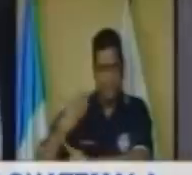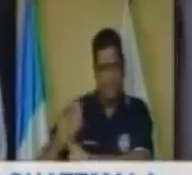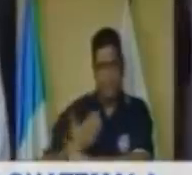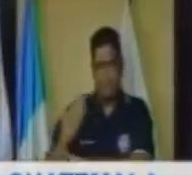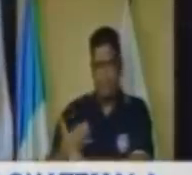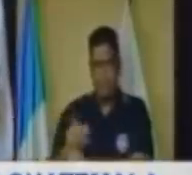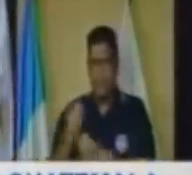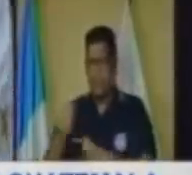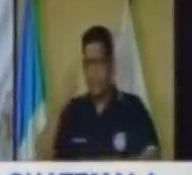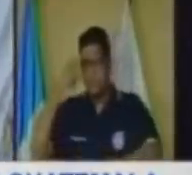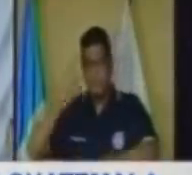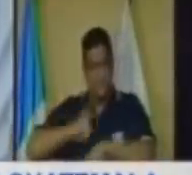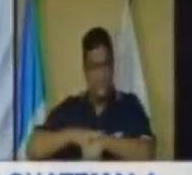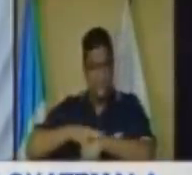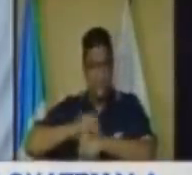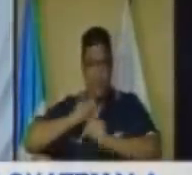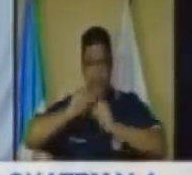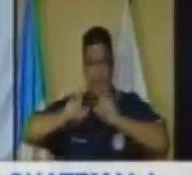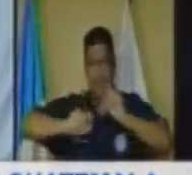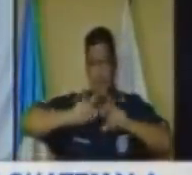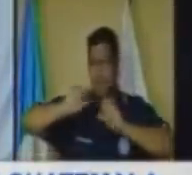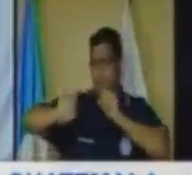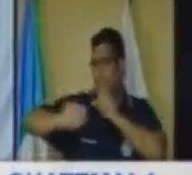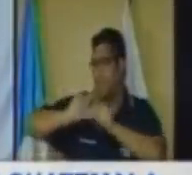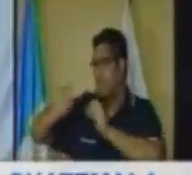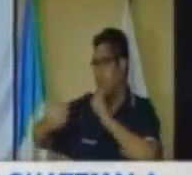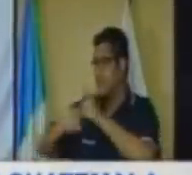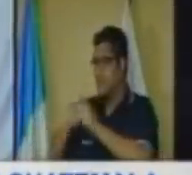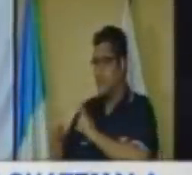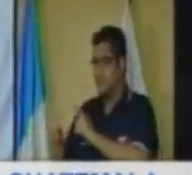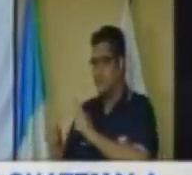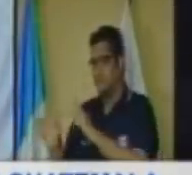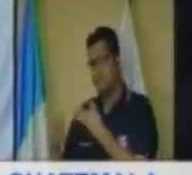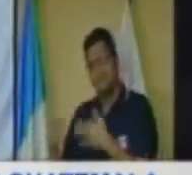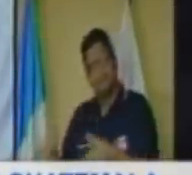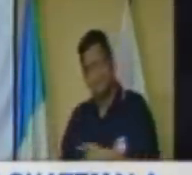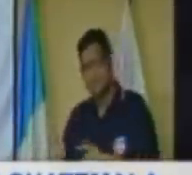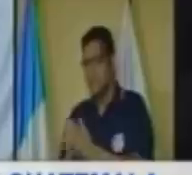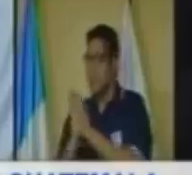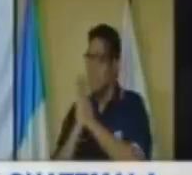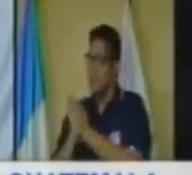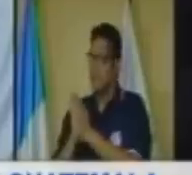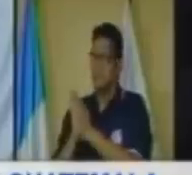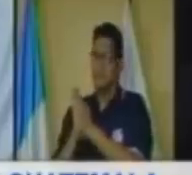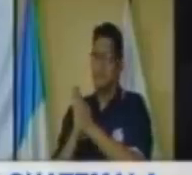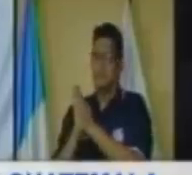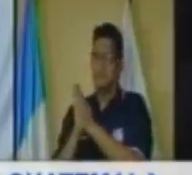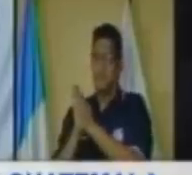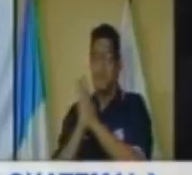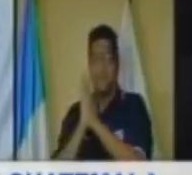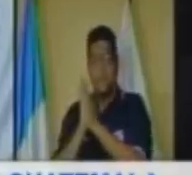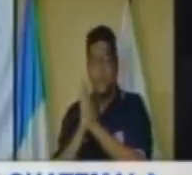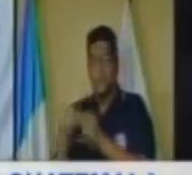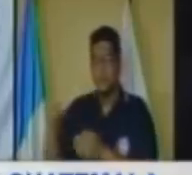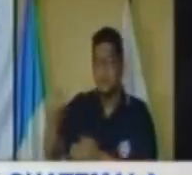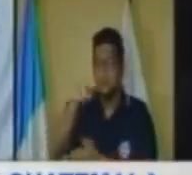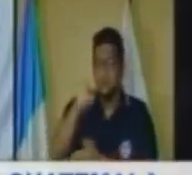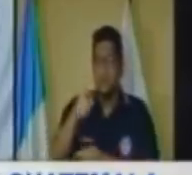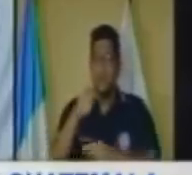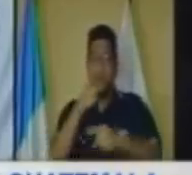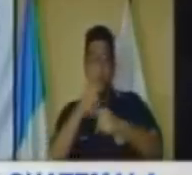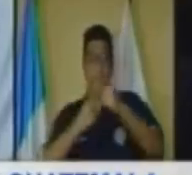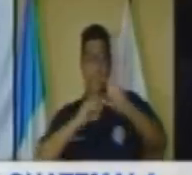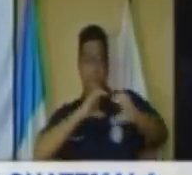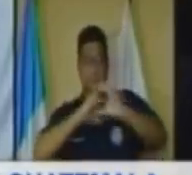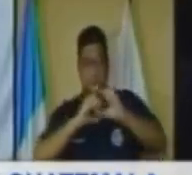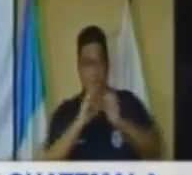muchas noticias que son falsas. Siempre les hemos pedido que sean nuestros aliados ustedes los medios de